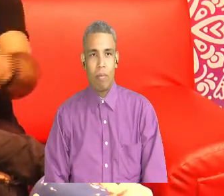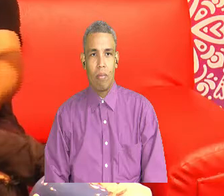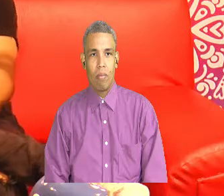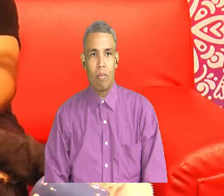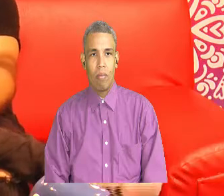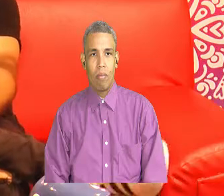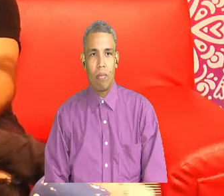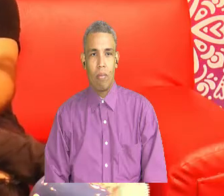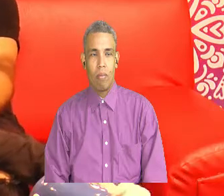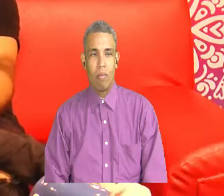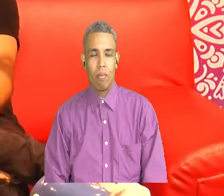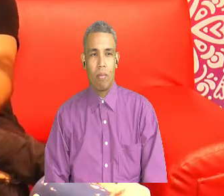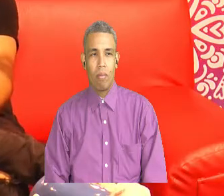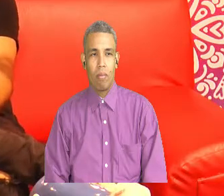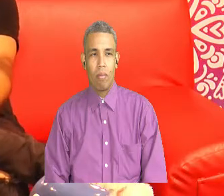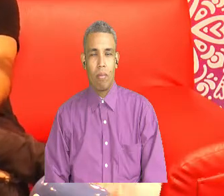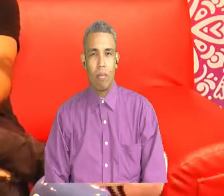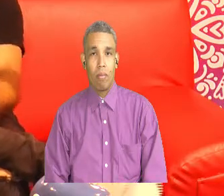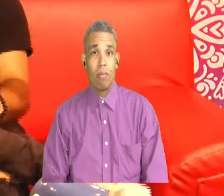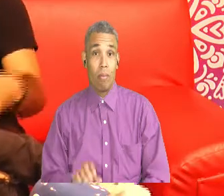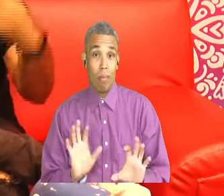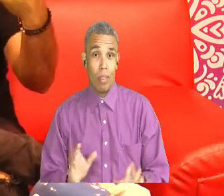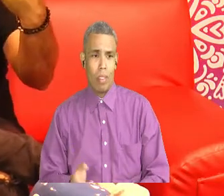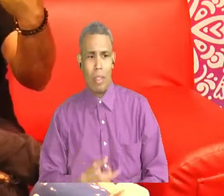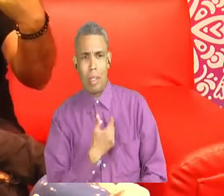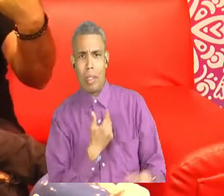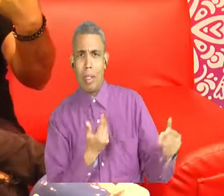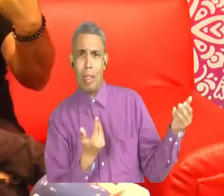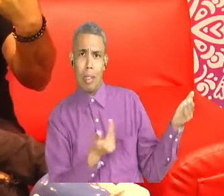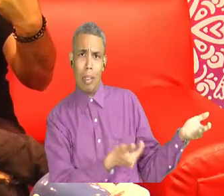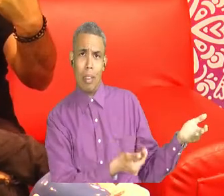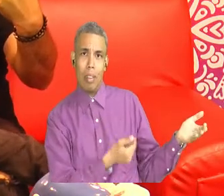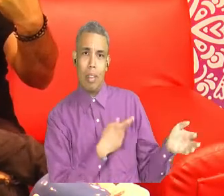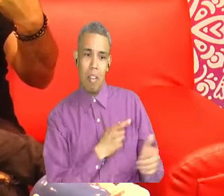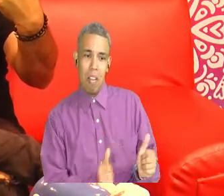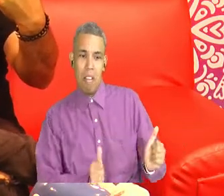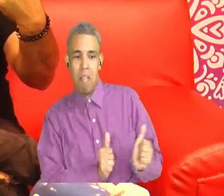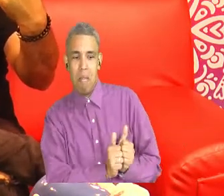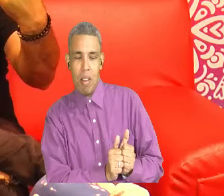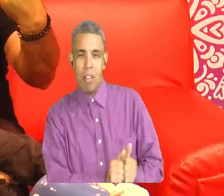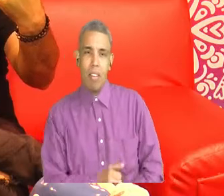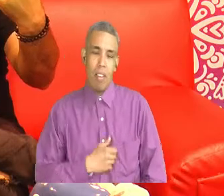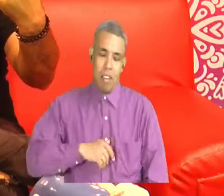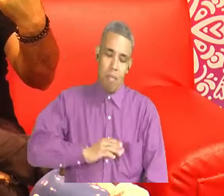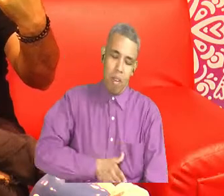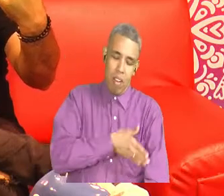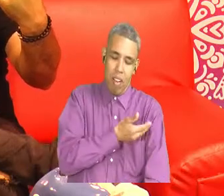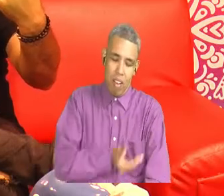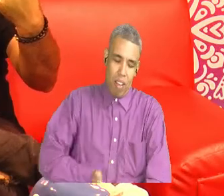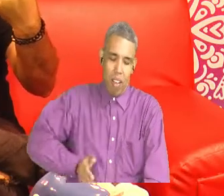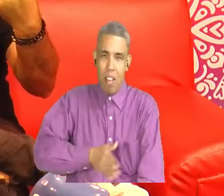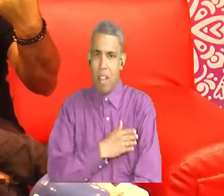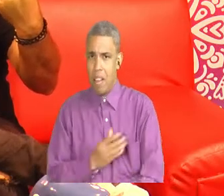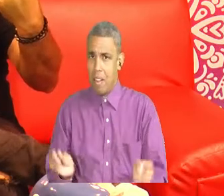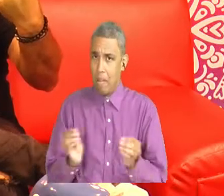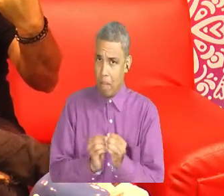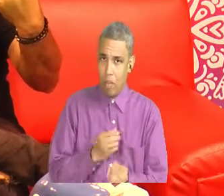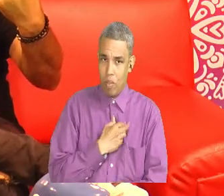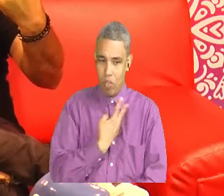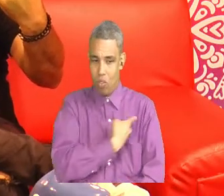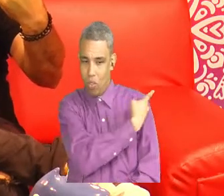canción conmigo, o sea, tener un artista como este a mi lado y no pedirle que cante una canción conmigo sería fatal. Además, como les decía ahorita, la